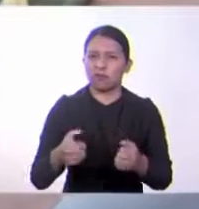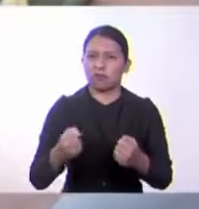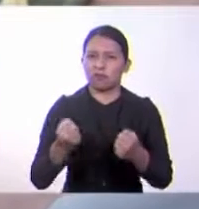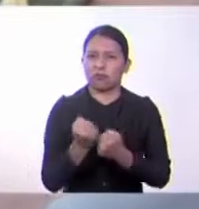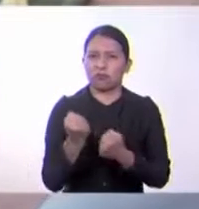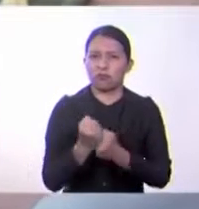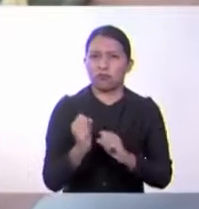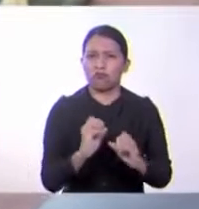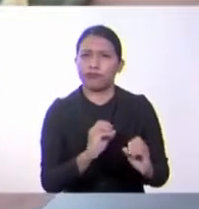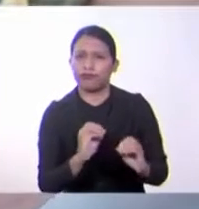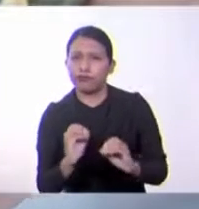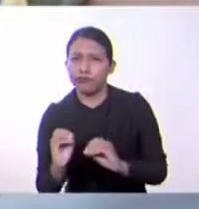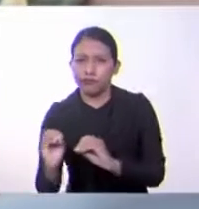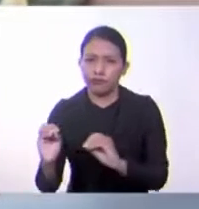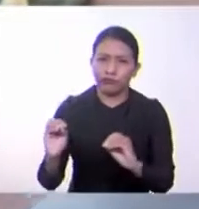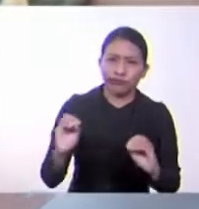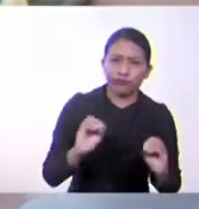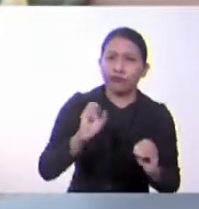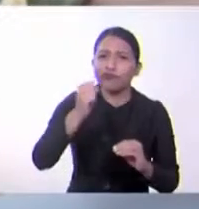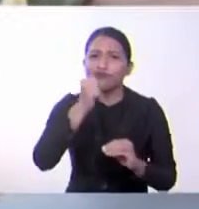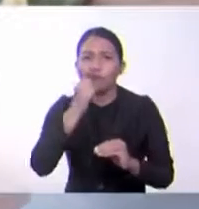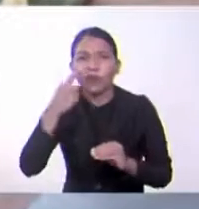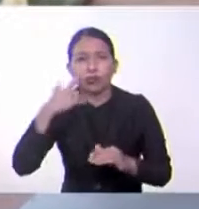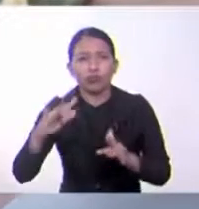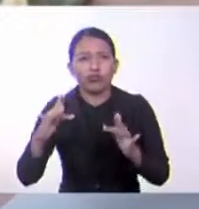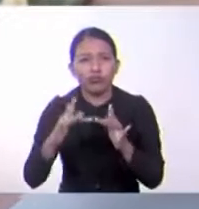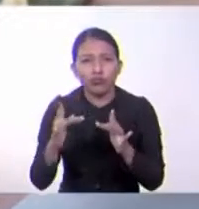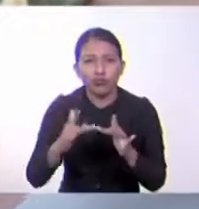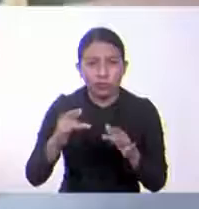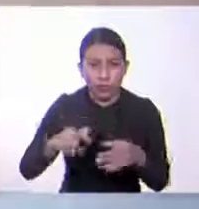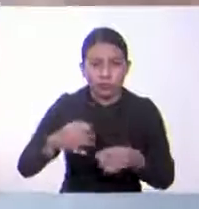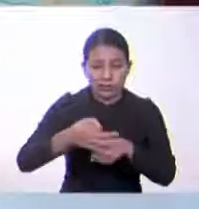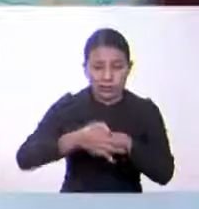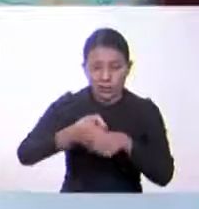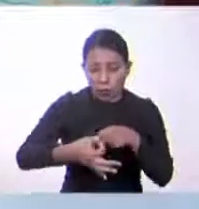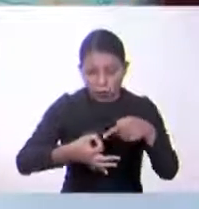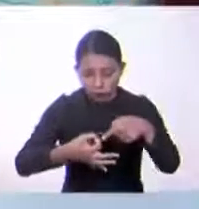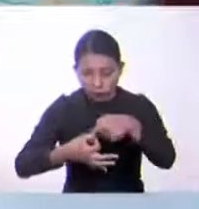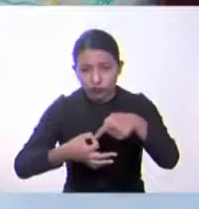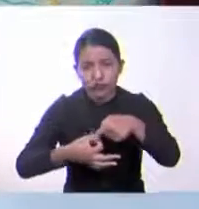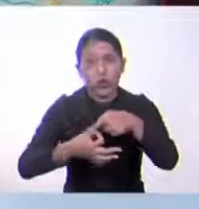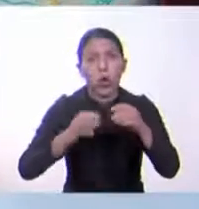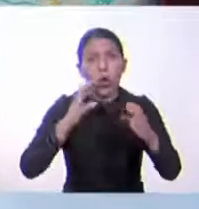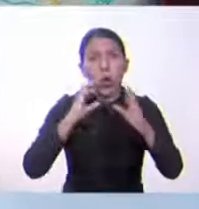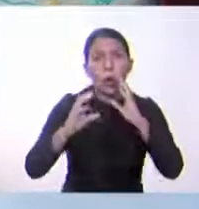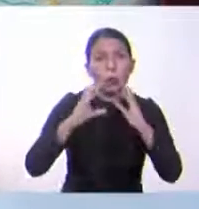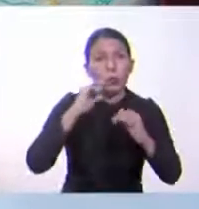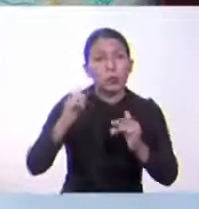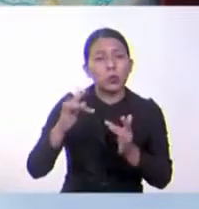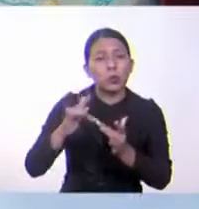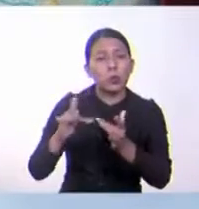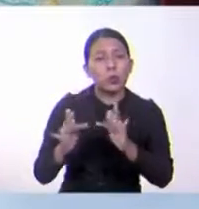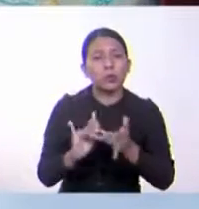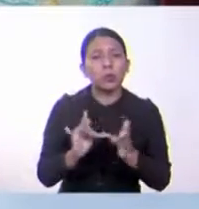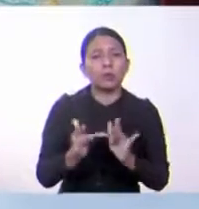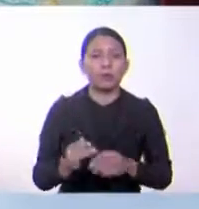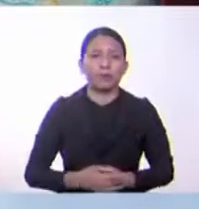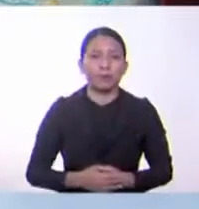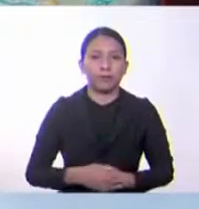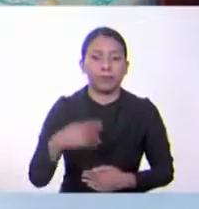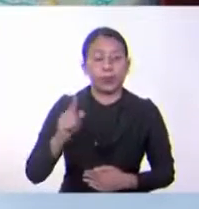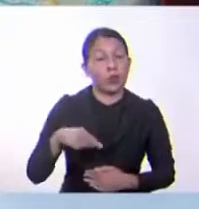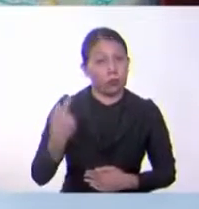y enviar sustancias de un lado a otro de la célula. Otro componente que es muy importante